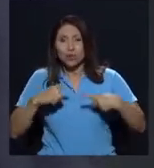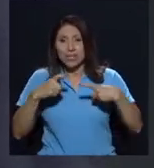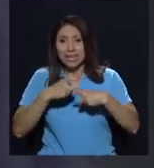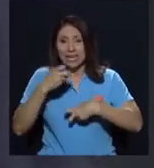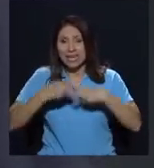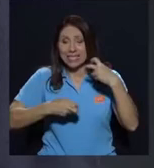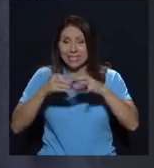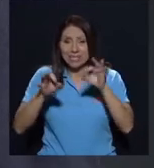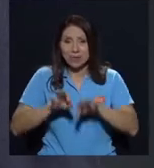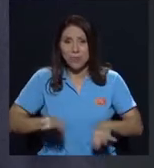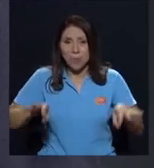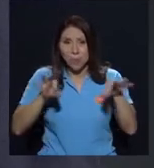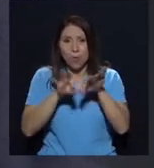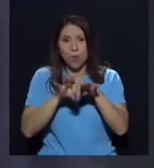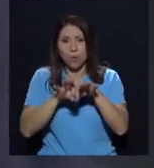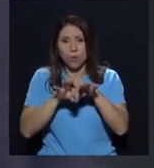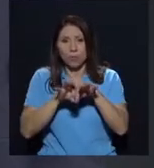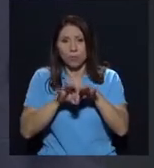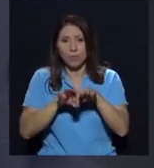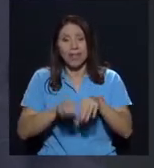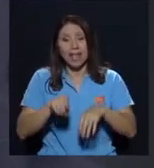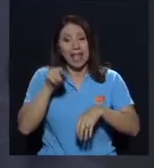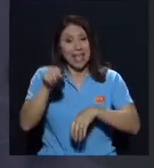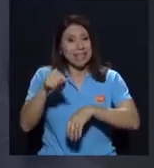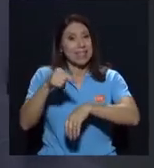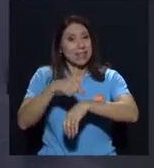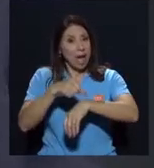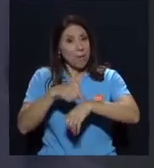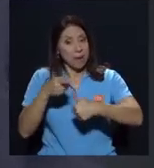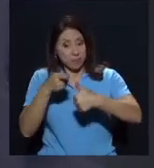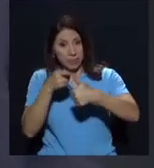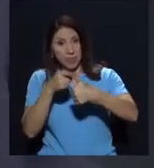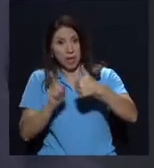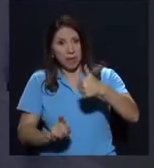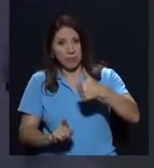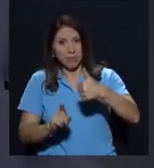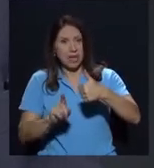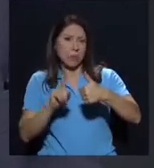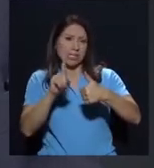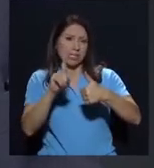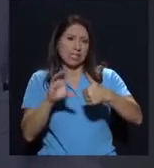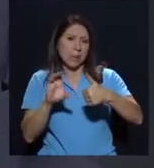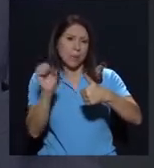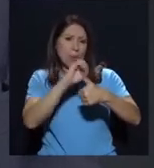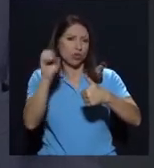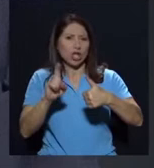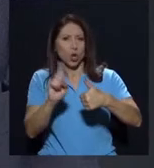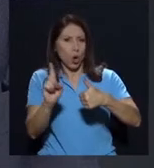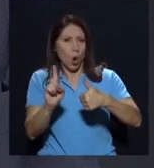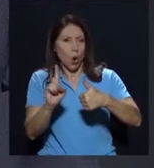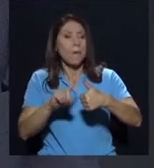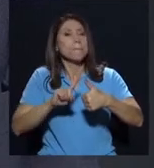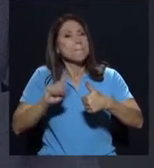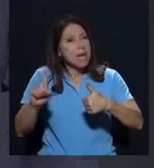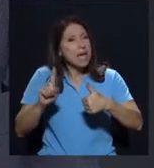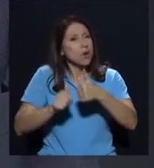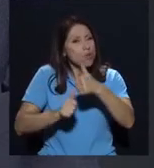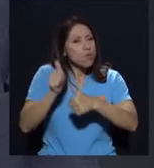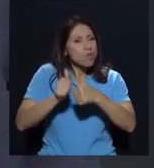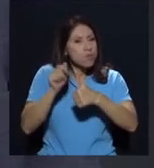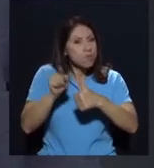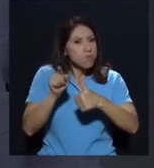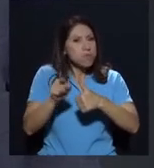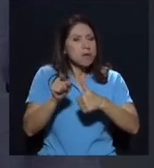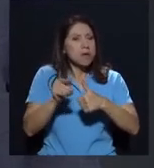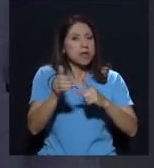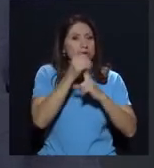tapa y no en un 100% pero que en buena parte tanto los tomadores de decisión como la opinión pública